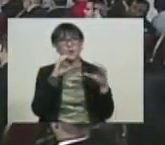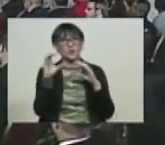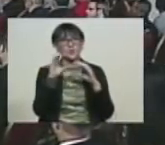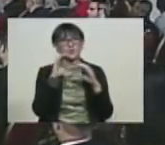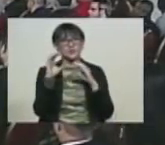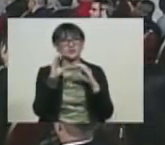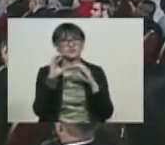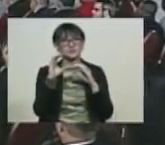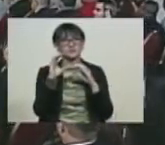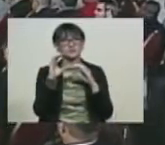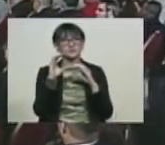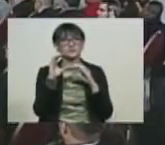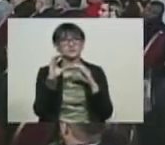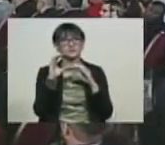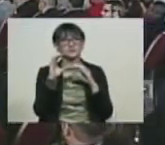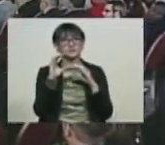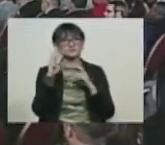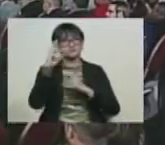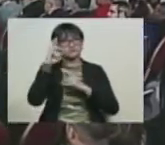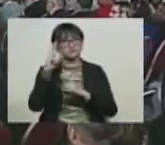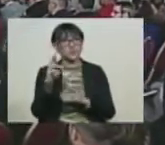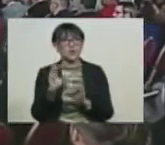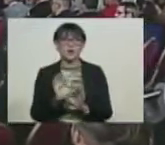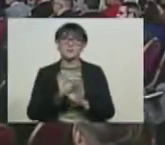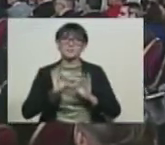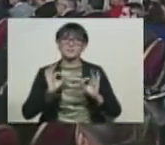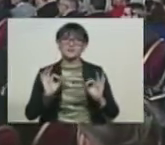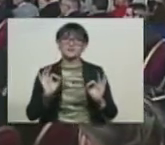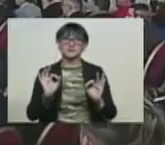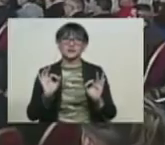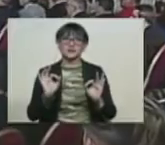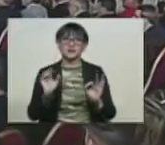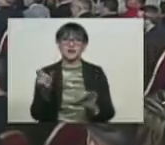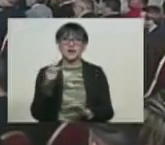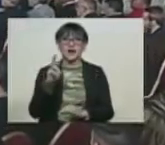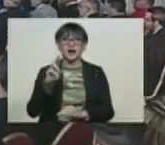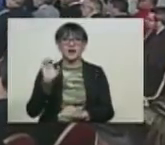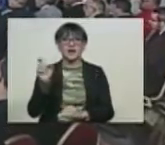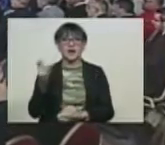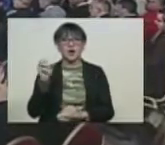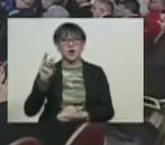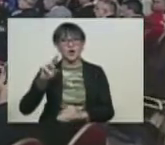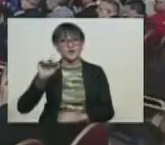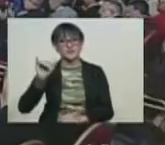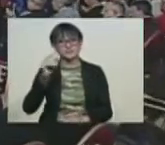comunicación y, bueno, hacerle un reconocimiento especial a Gregory Bertullo.